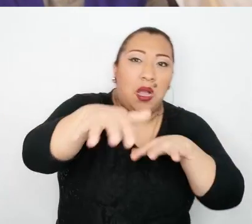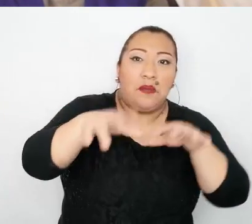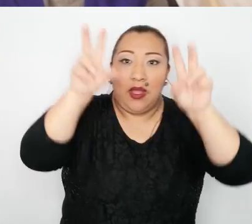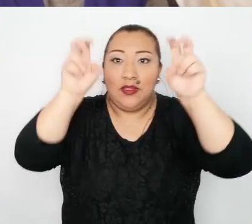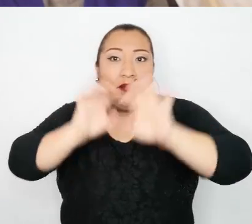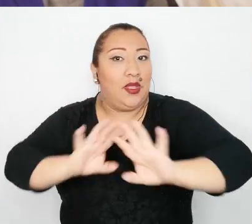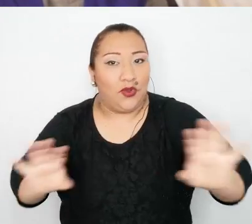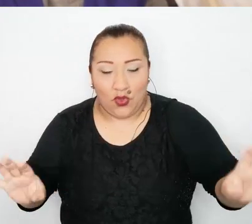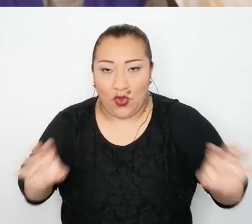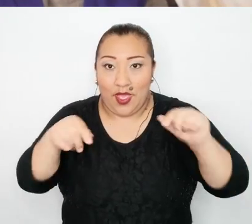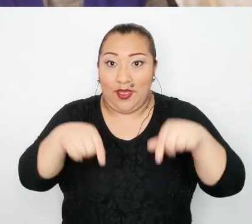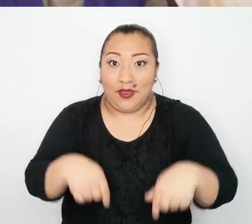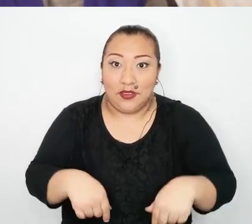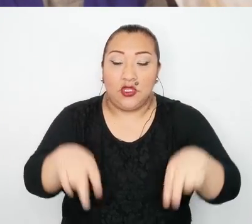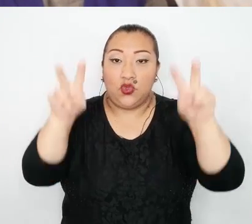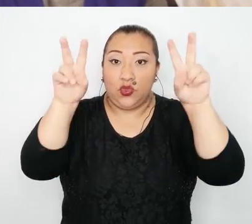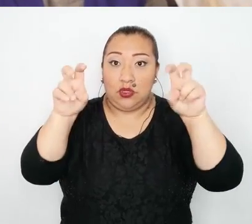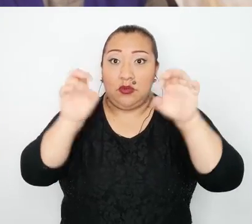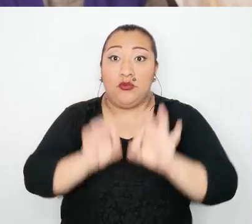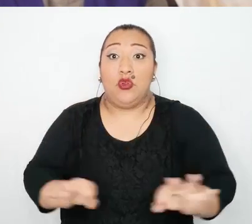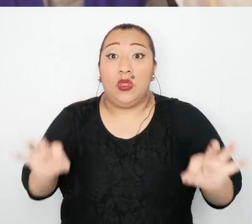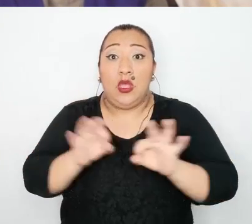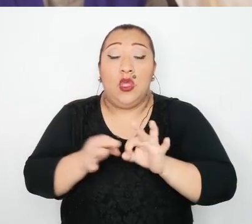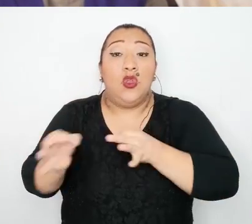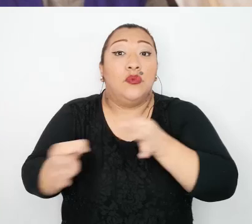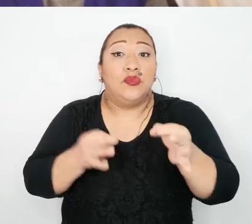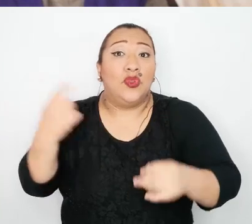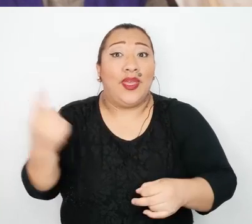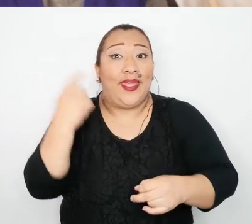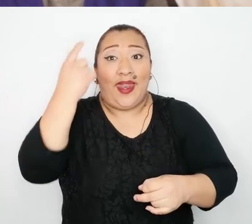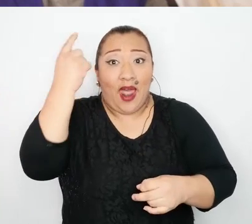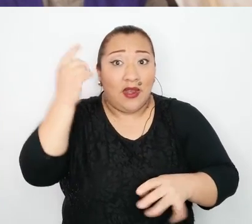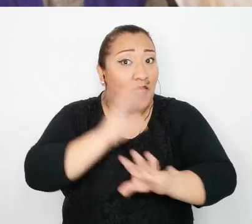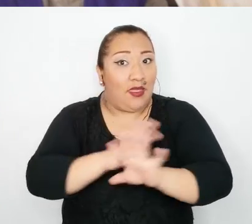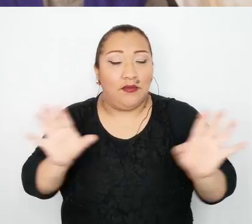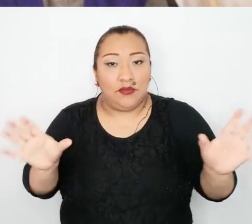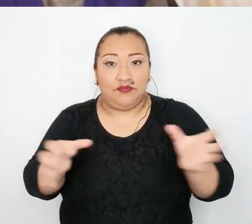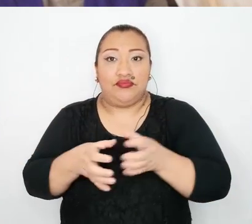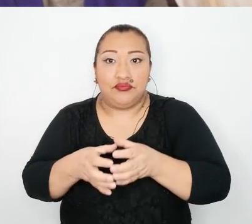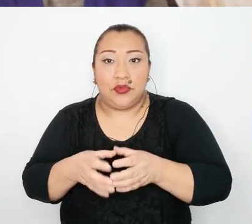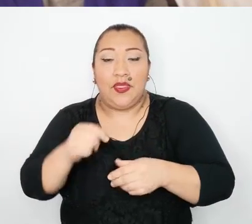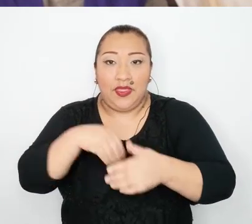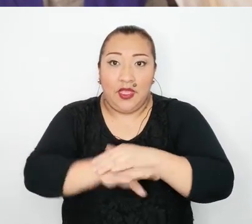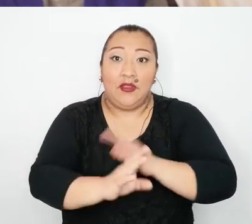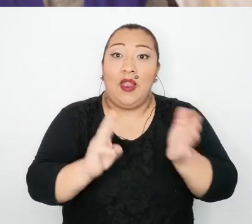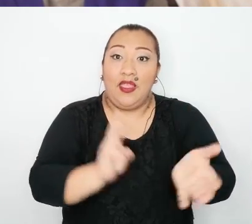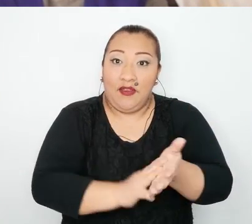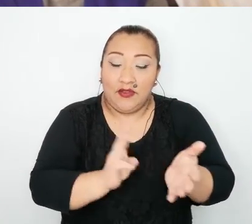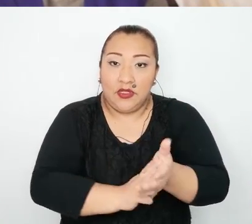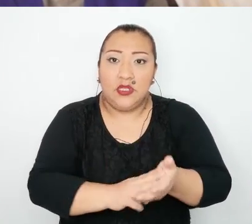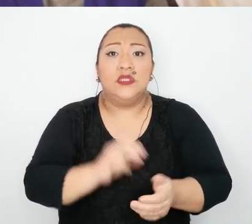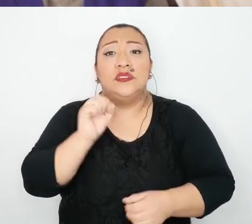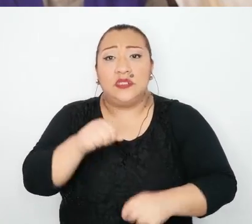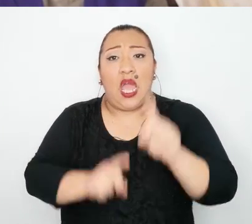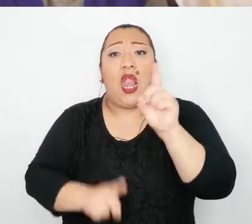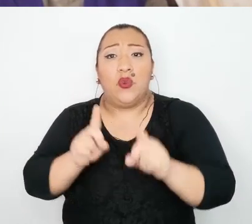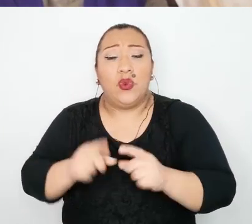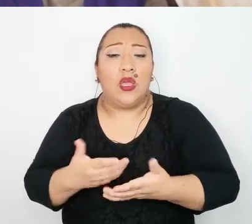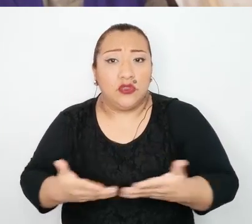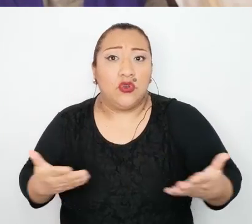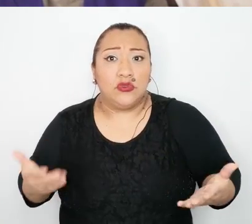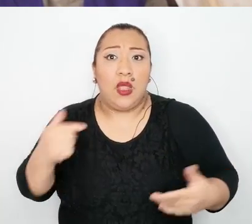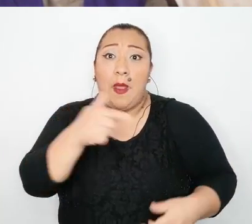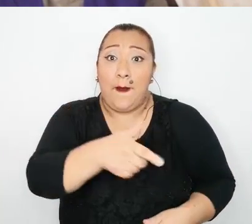aparcarme en un tema puntual. Este es un planteamiento general de la Defensoría del Pueblo,